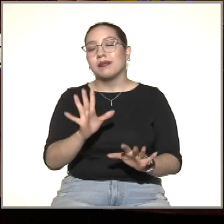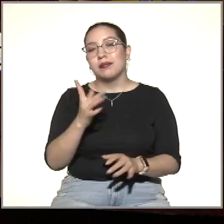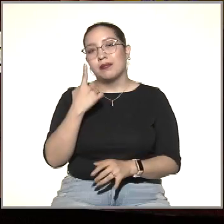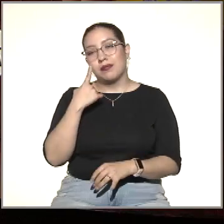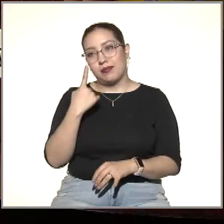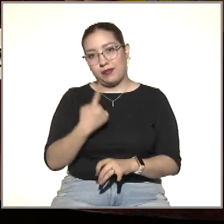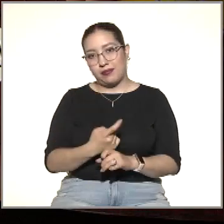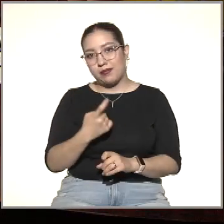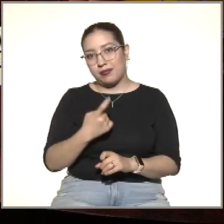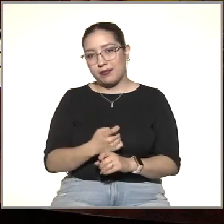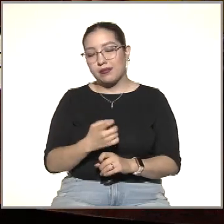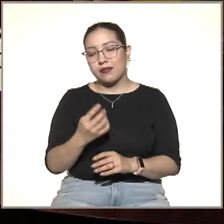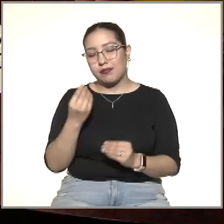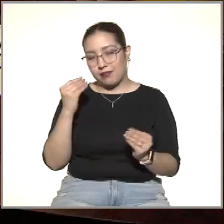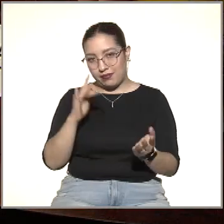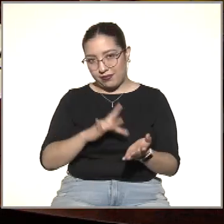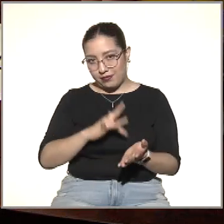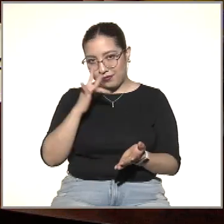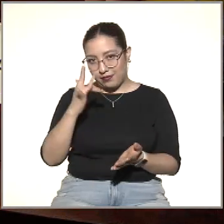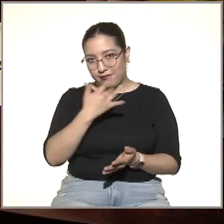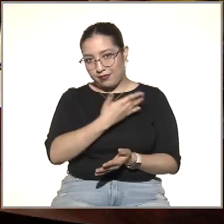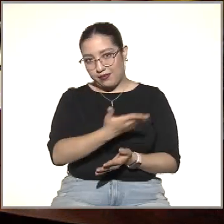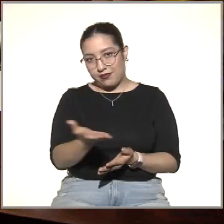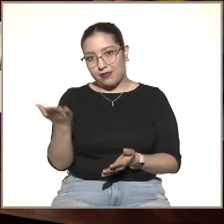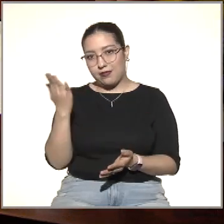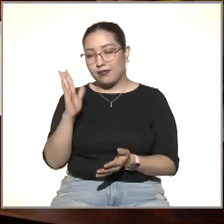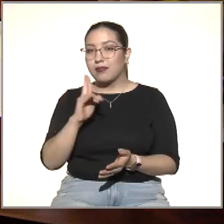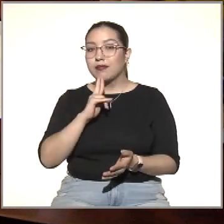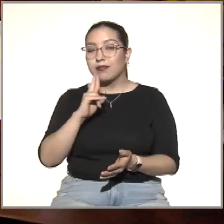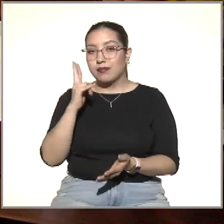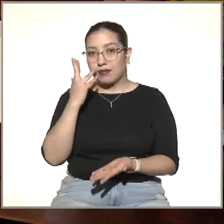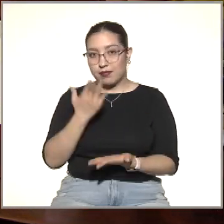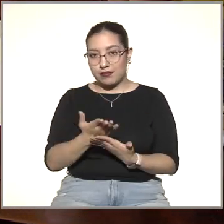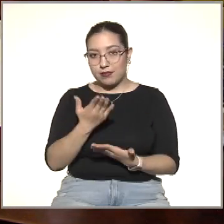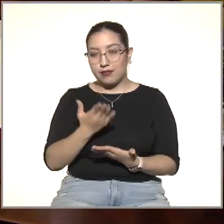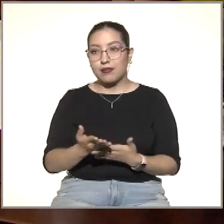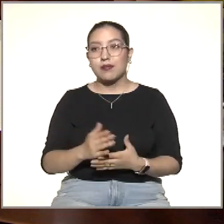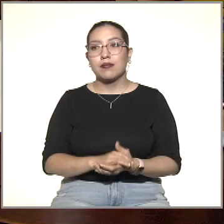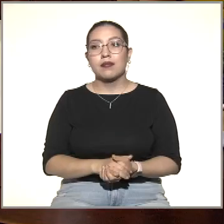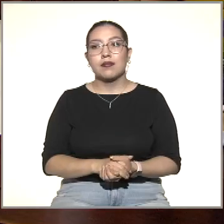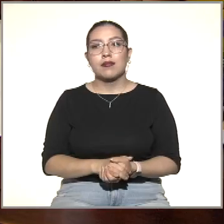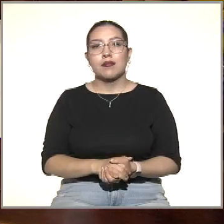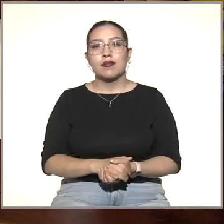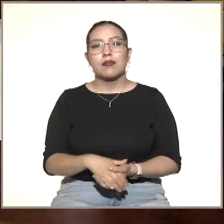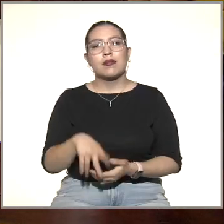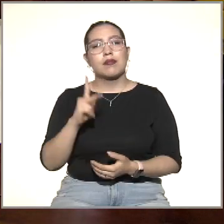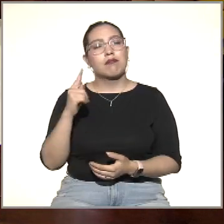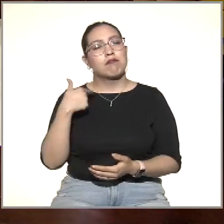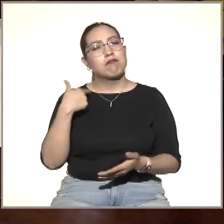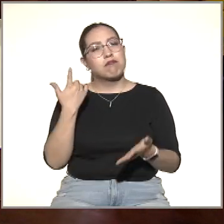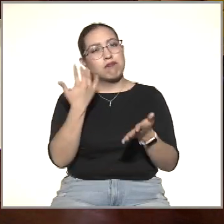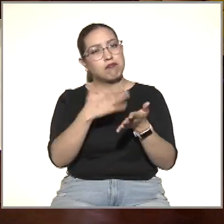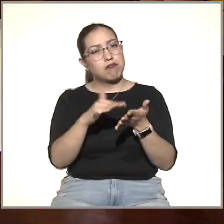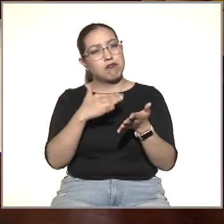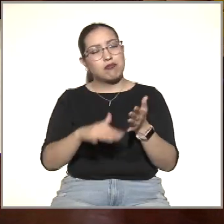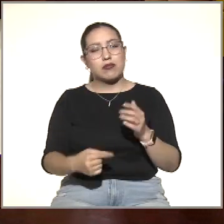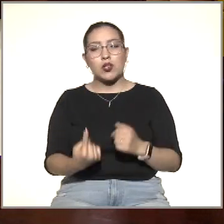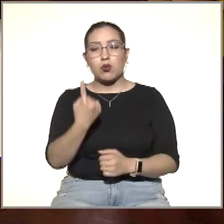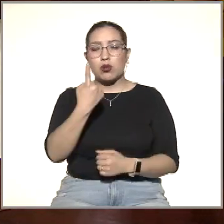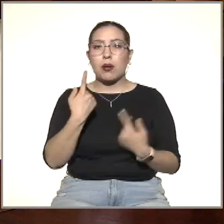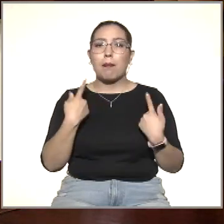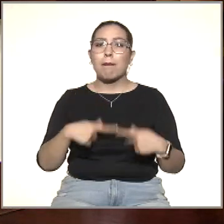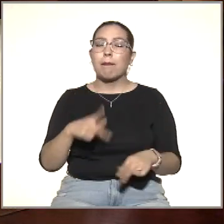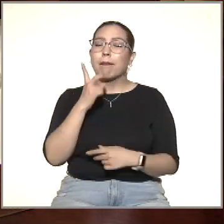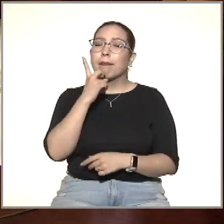les agradecemos muchísimo que respondan a las preguntas que les hacemos en redes, estaba leyendo, Anaí, que una persona decía no, o